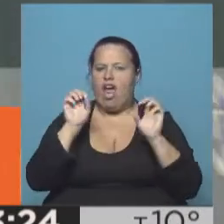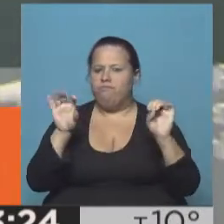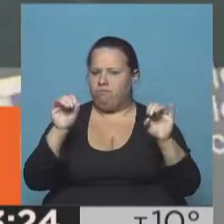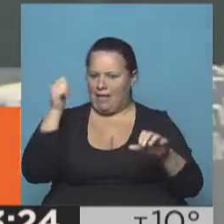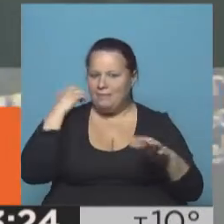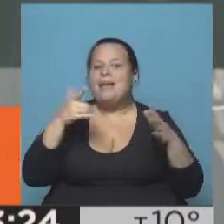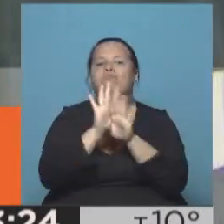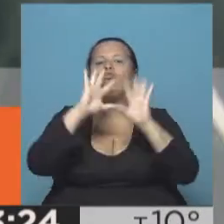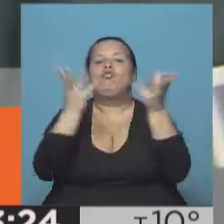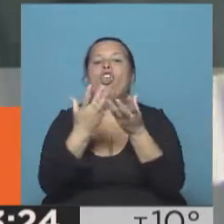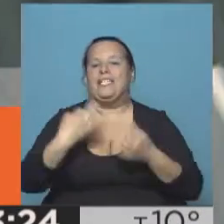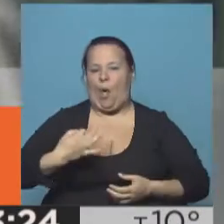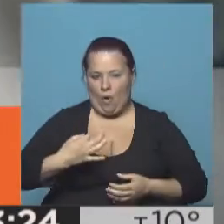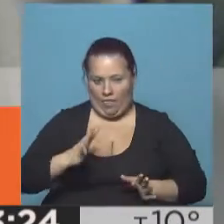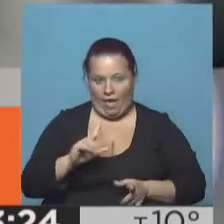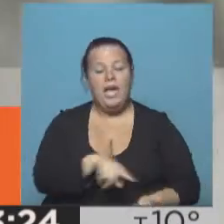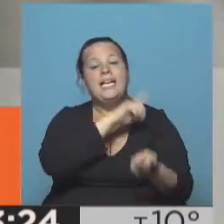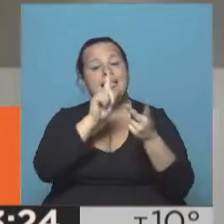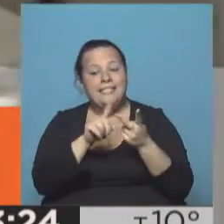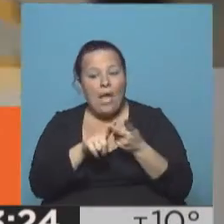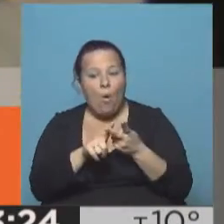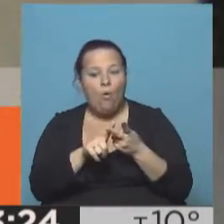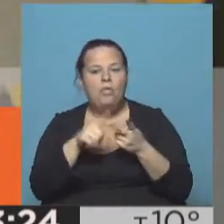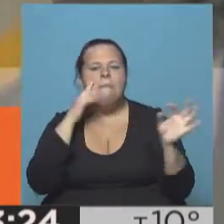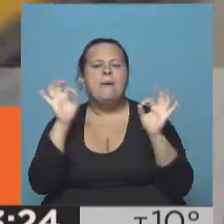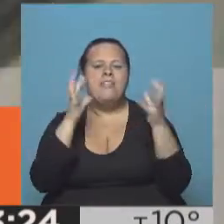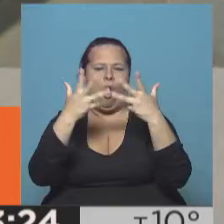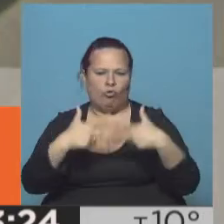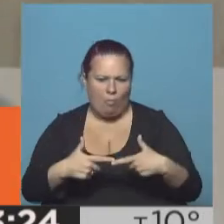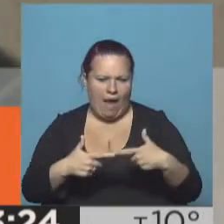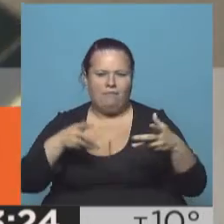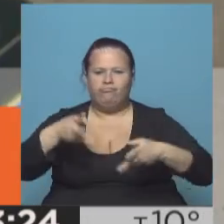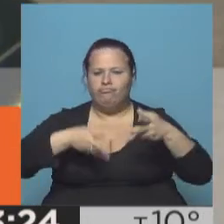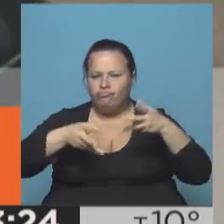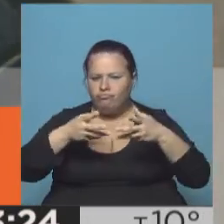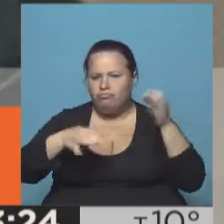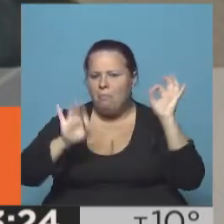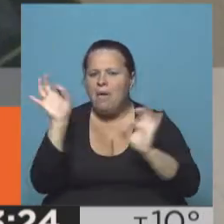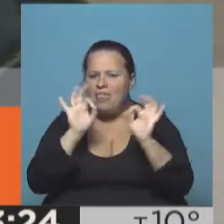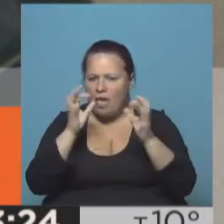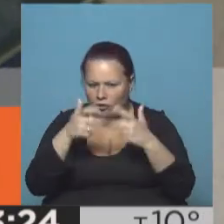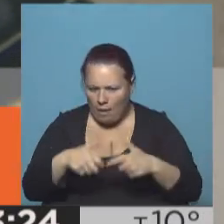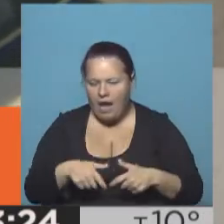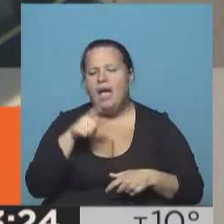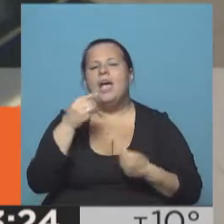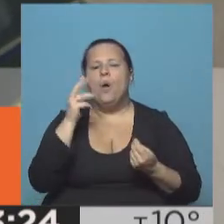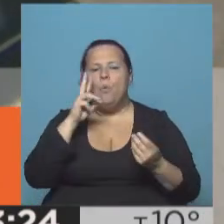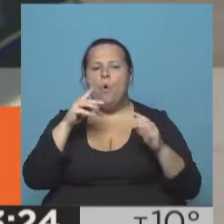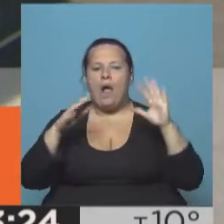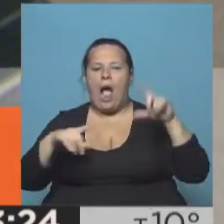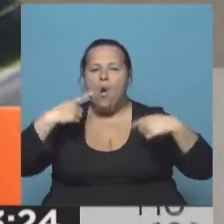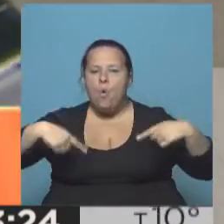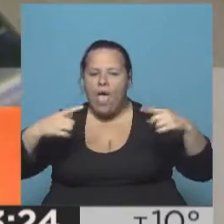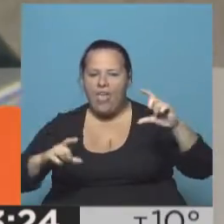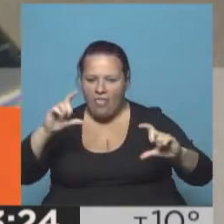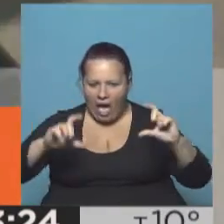será seguridad la segunda etapa consiste en mediciones ya automáticas con equipos automáticos de medición en donde se toma la alineación de las